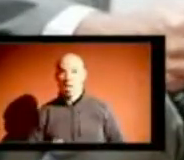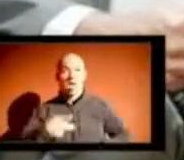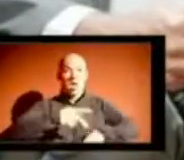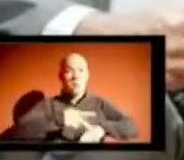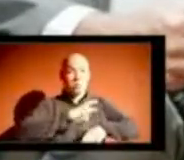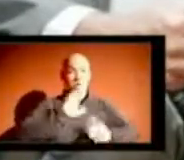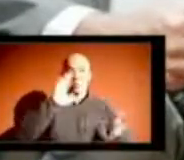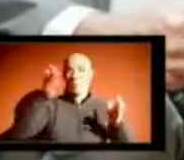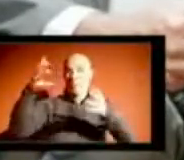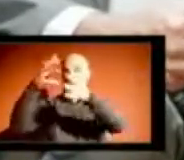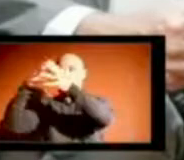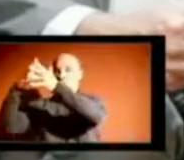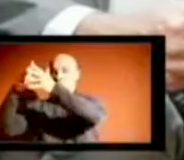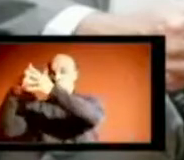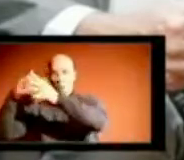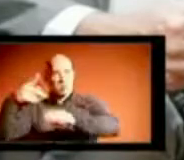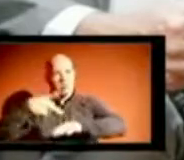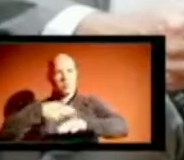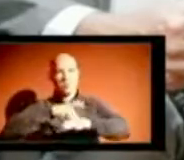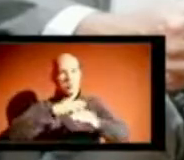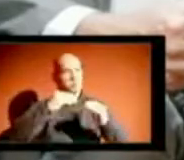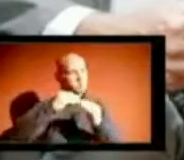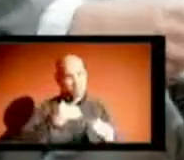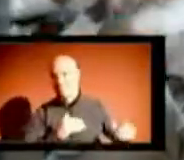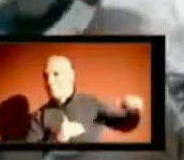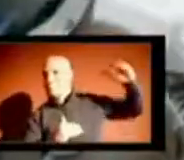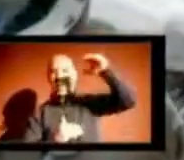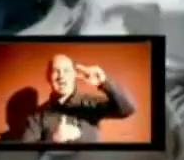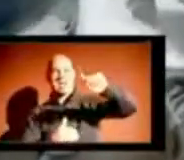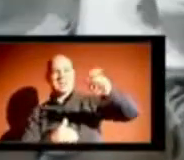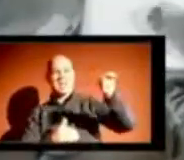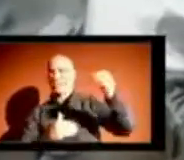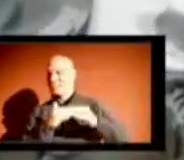en toda la nación americana. Así que eso es algo que